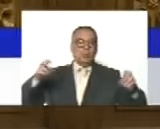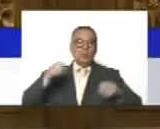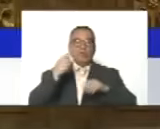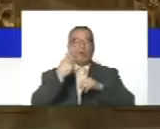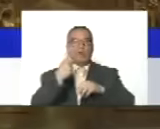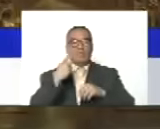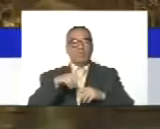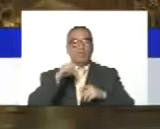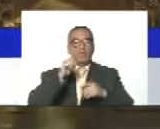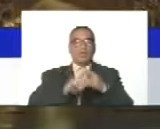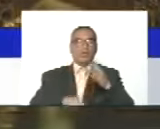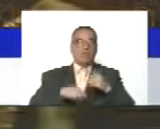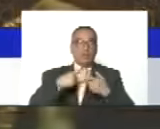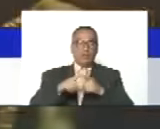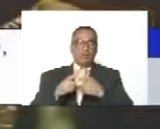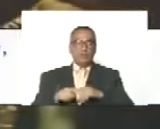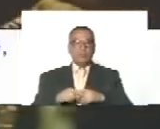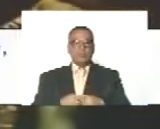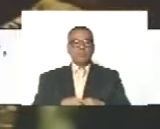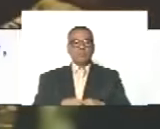escasez del campo de los demás rubros.